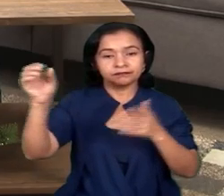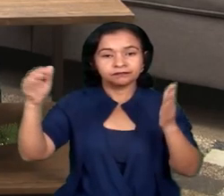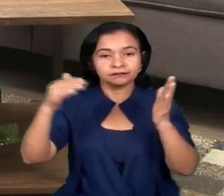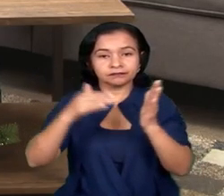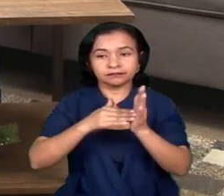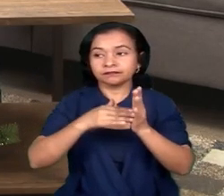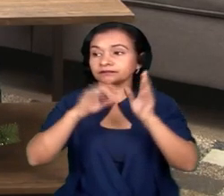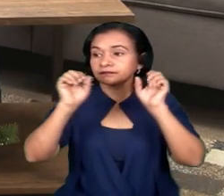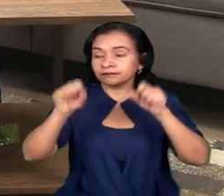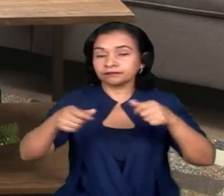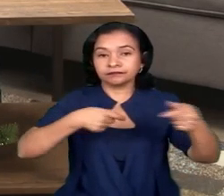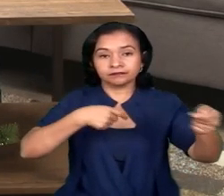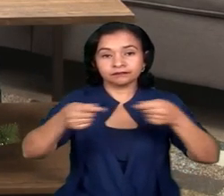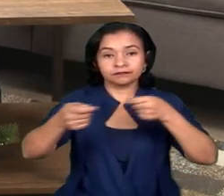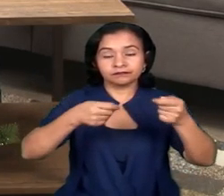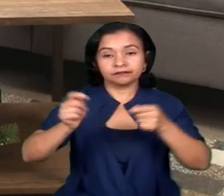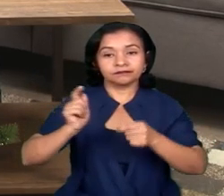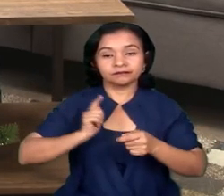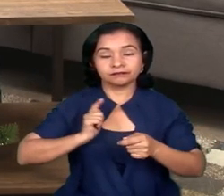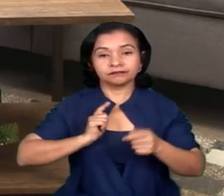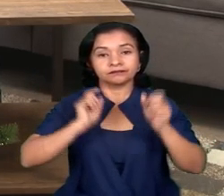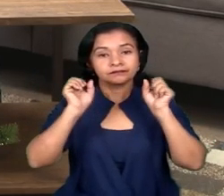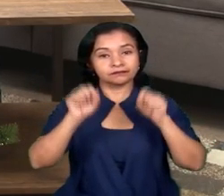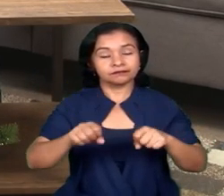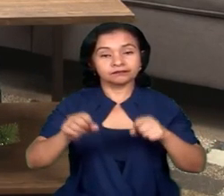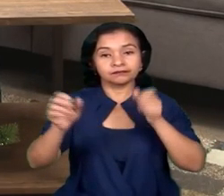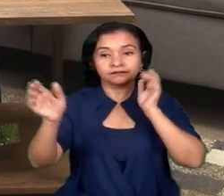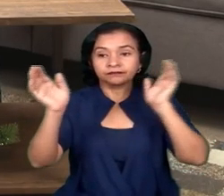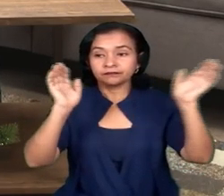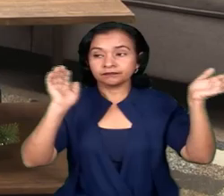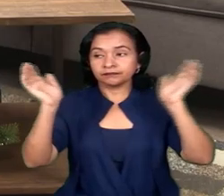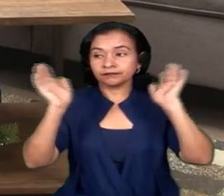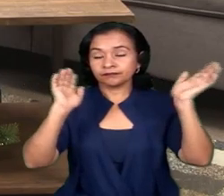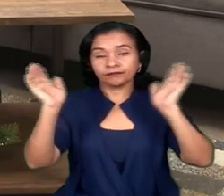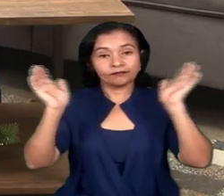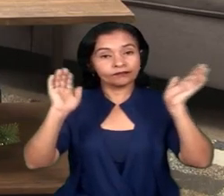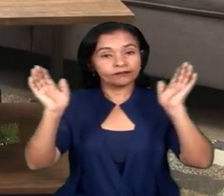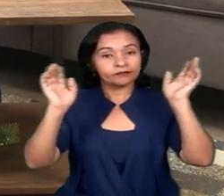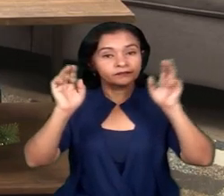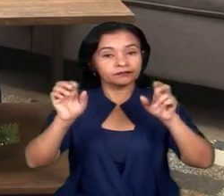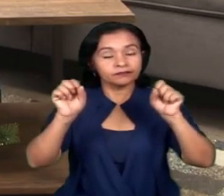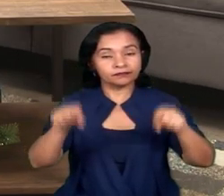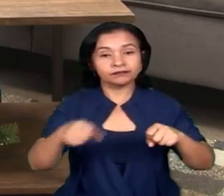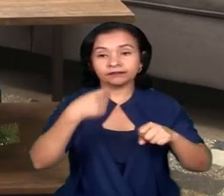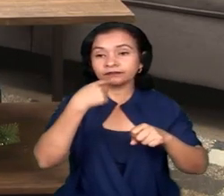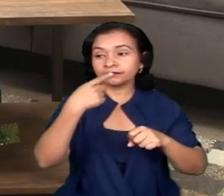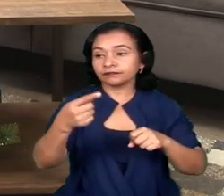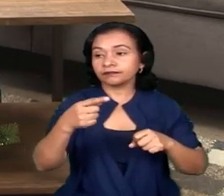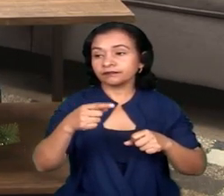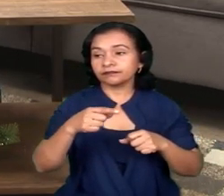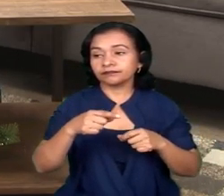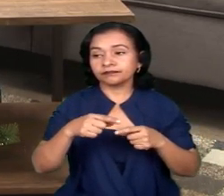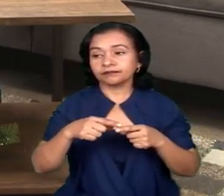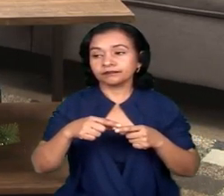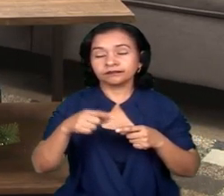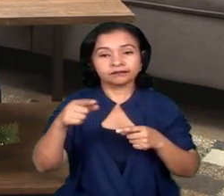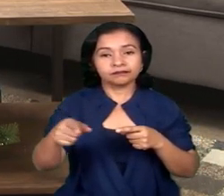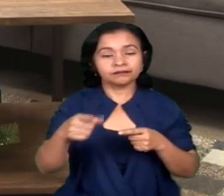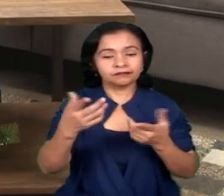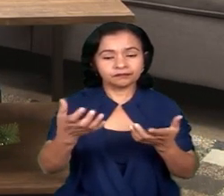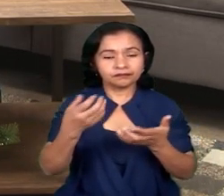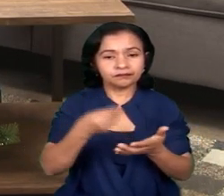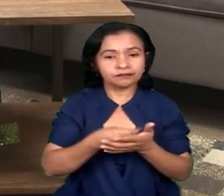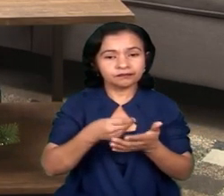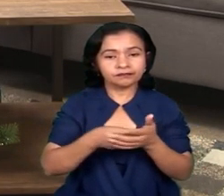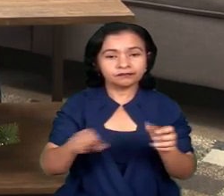podamos vender, que podamos tener esa capacidad, que el comercio tenga que poder decir, yo llego a este centro, me quiero comprar un